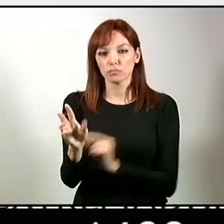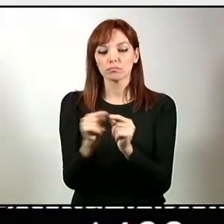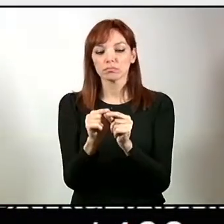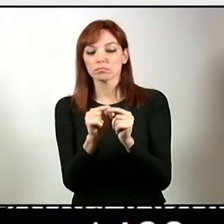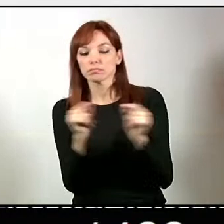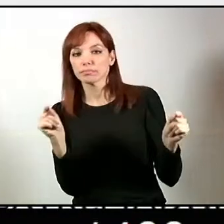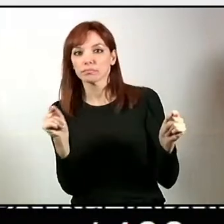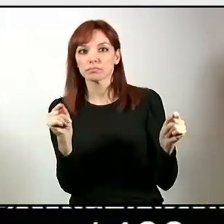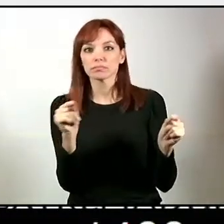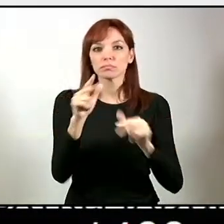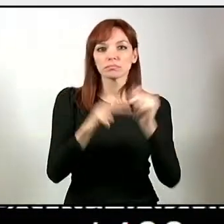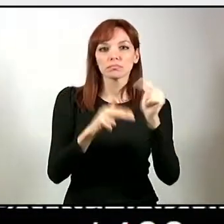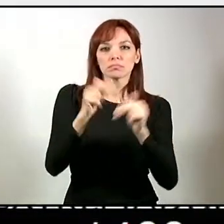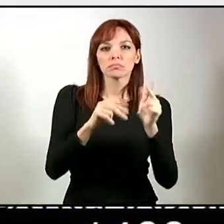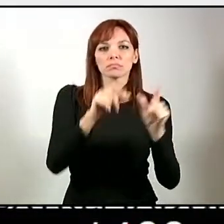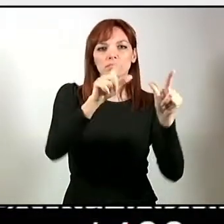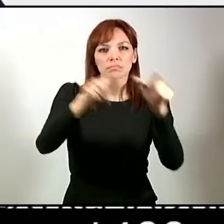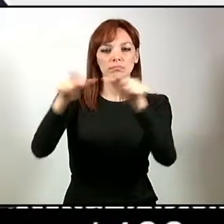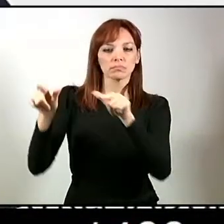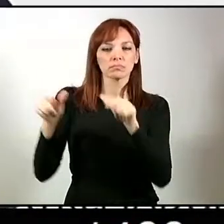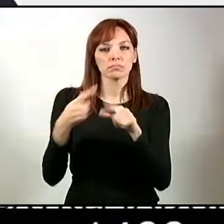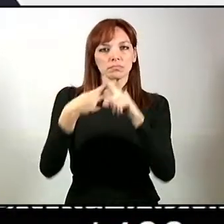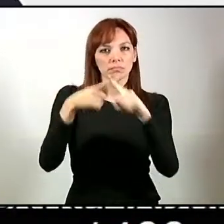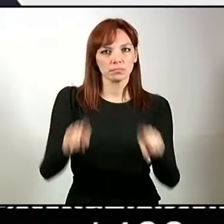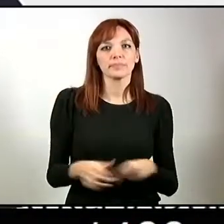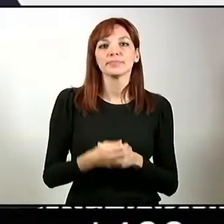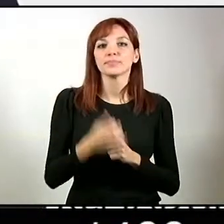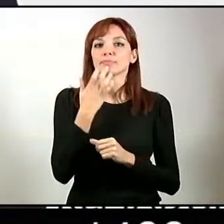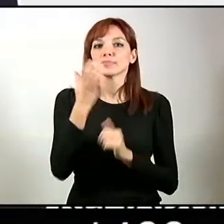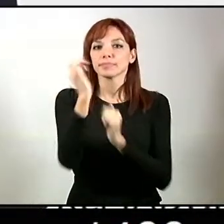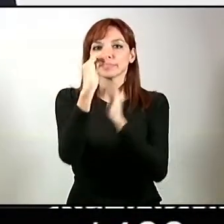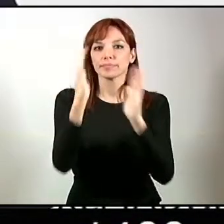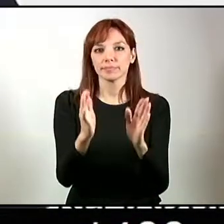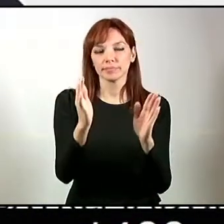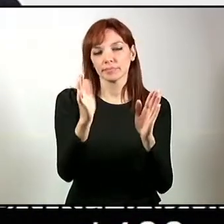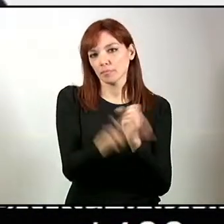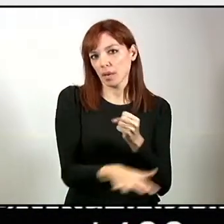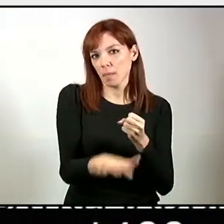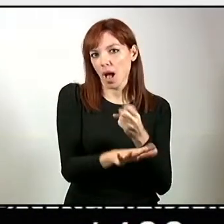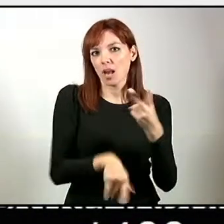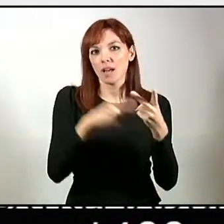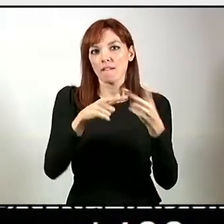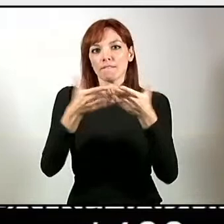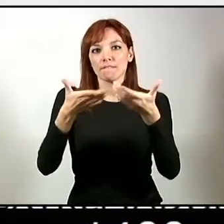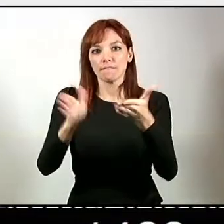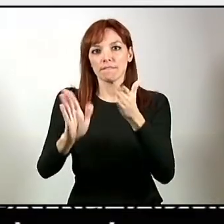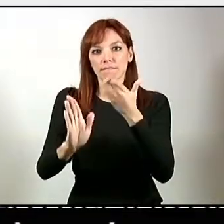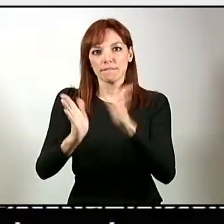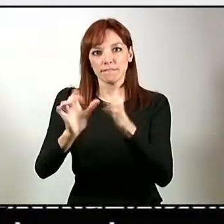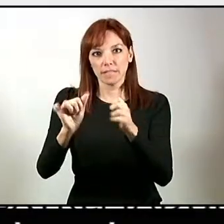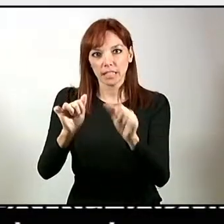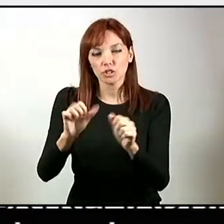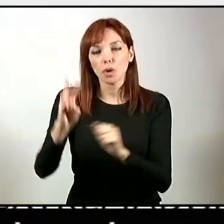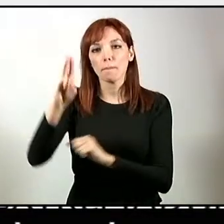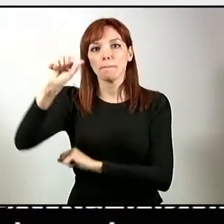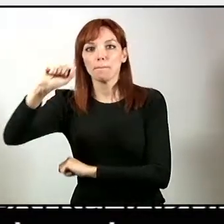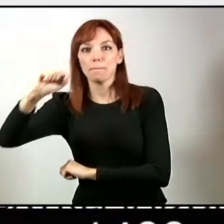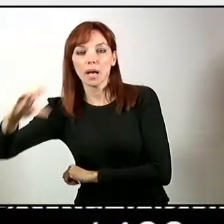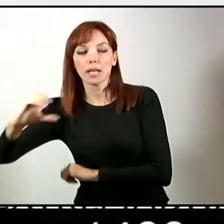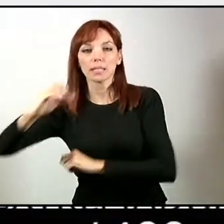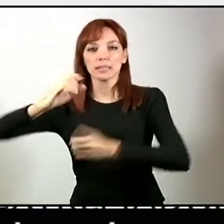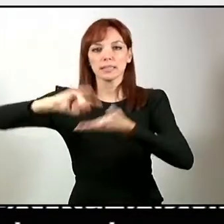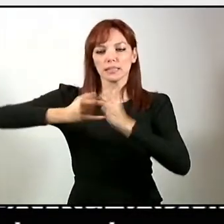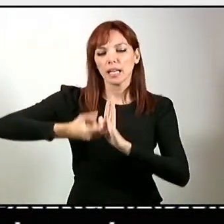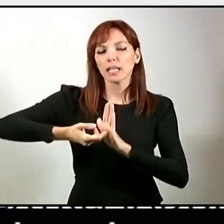alojarán las distintas áreas como asistencia primaria, fisioterapia, atención continuada, áreas técnicas,